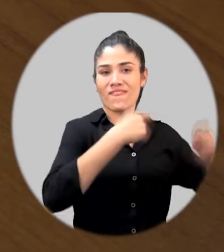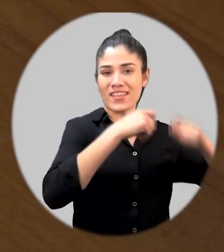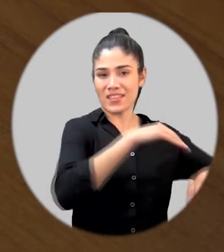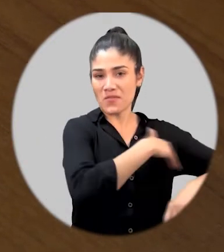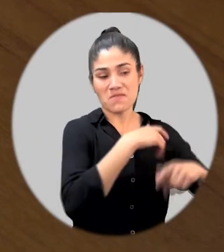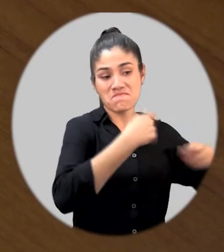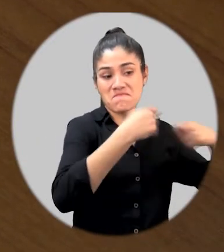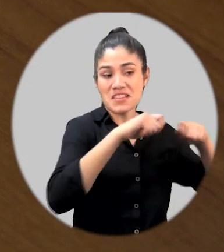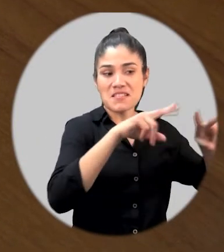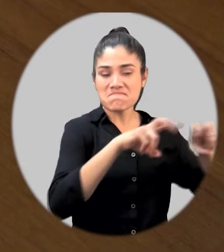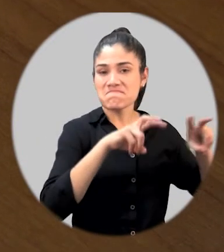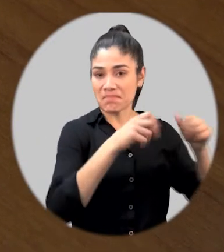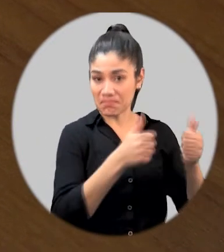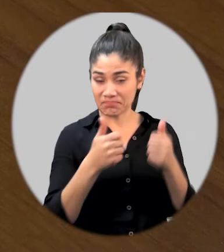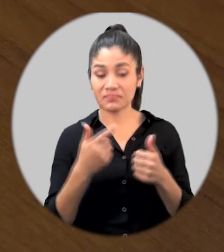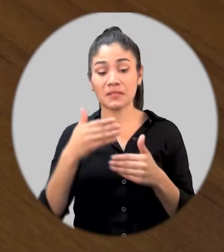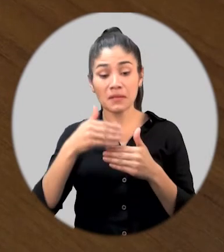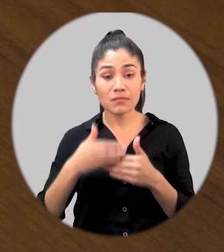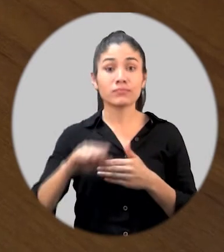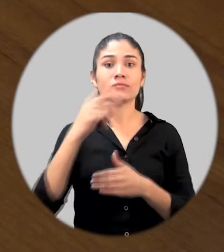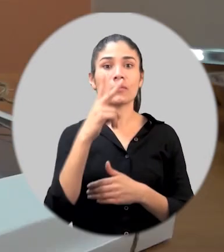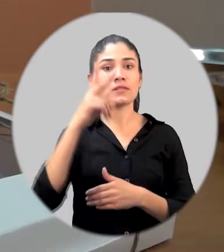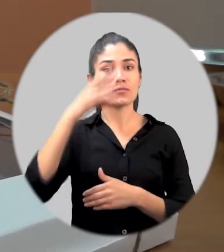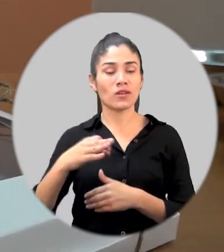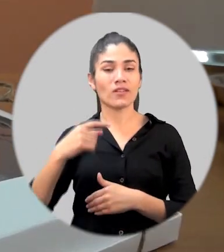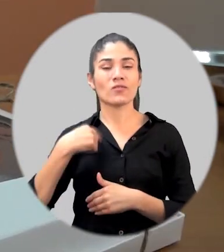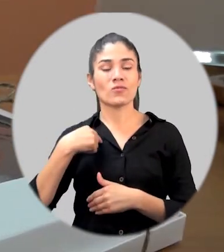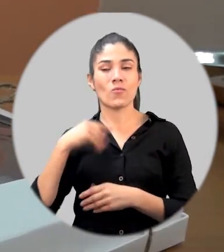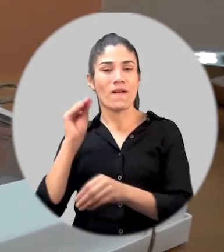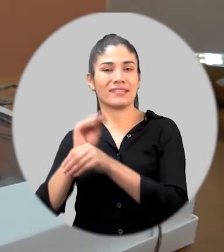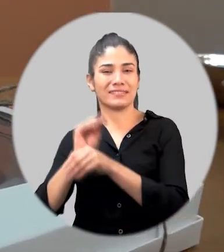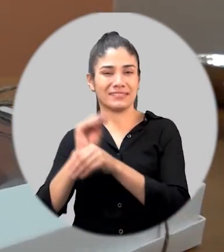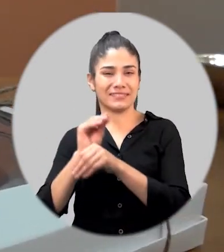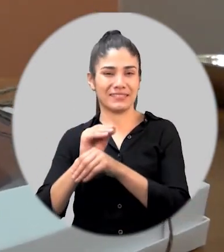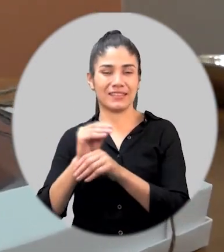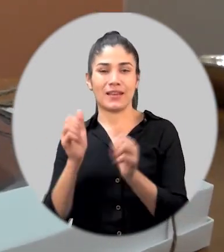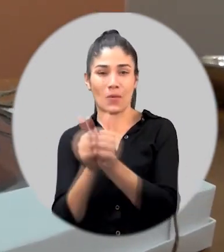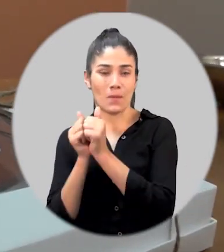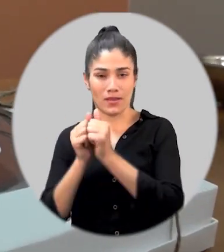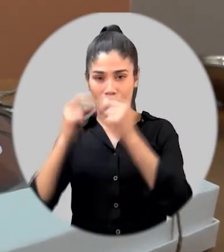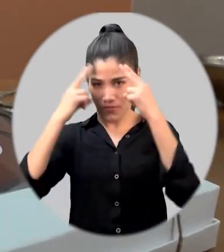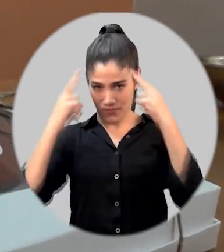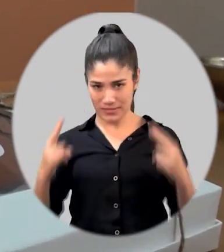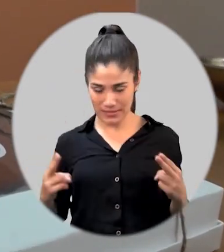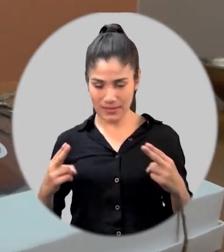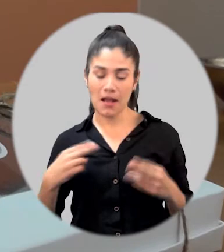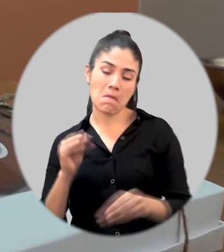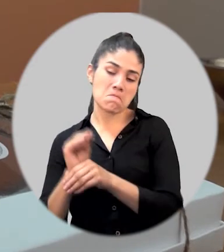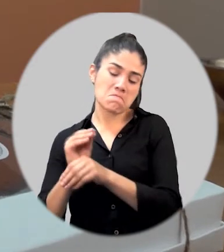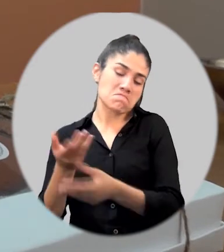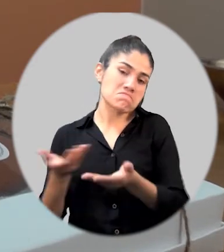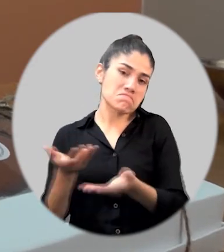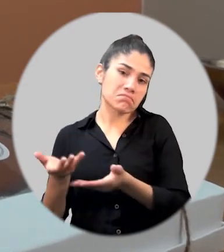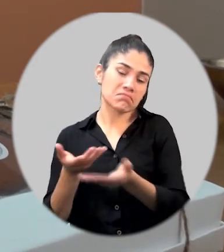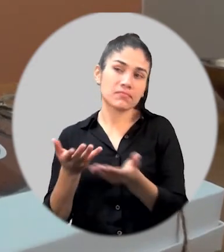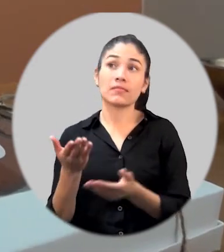En 2019 yo enseñaba particular física a mis compañeros de colegio. Entonces